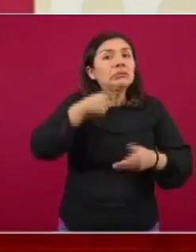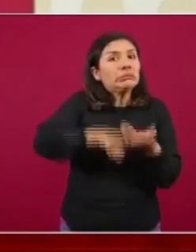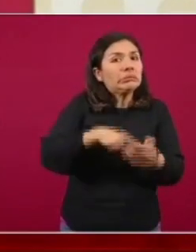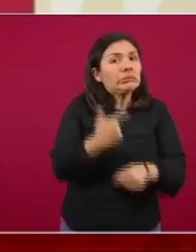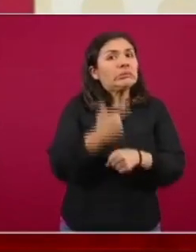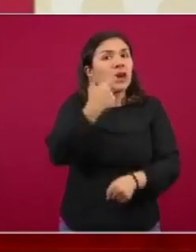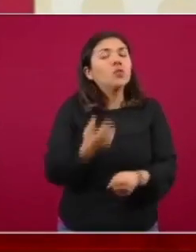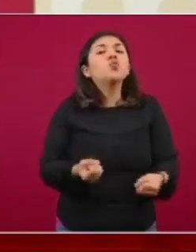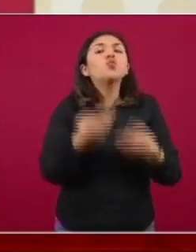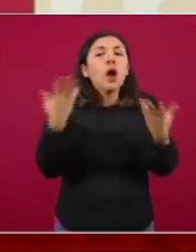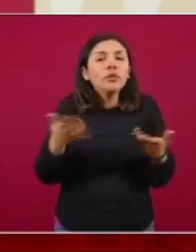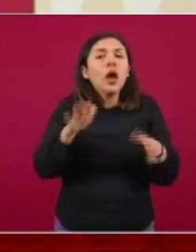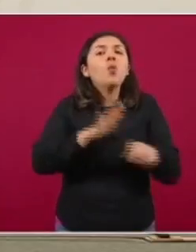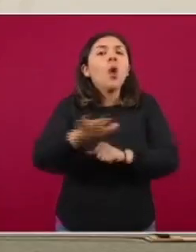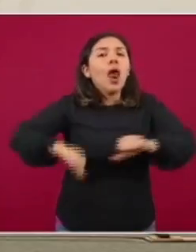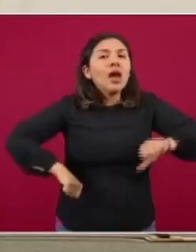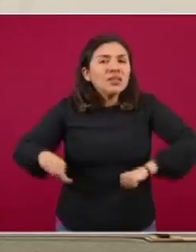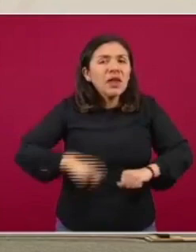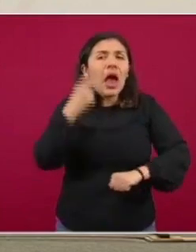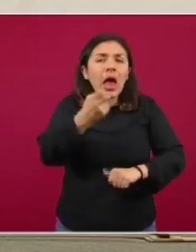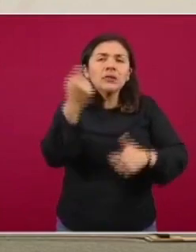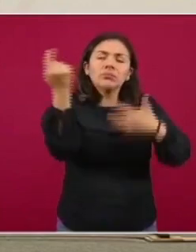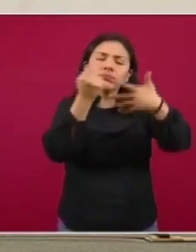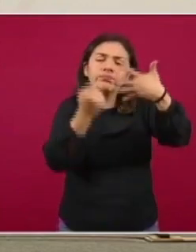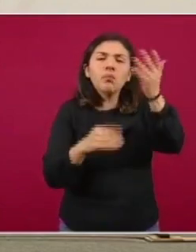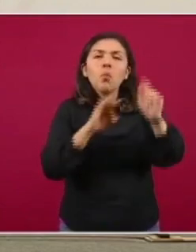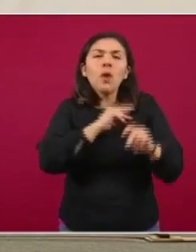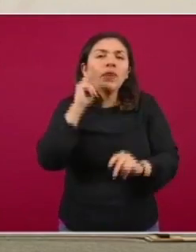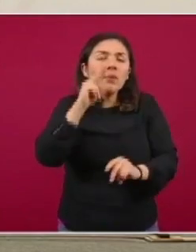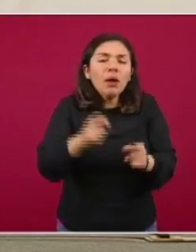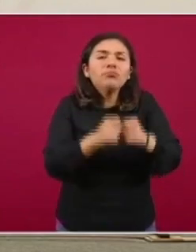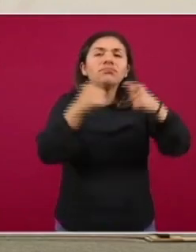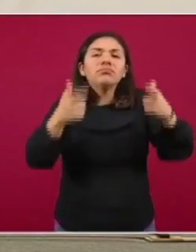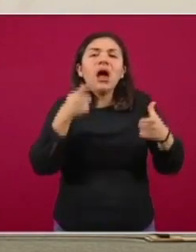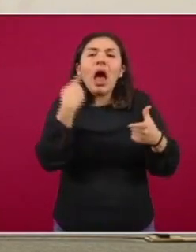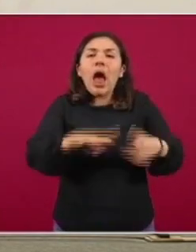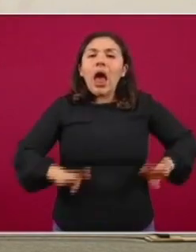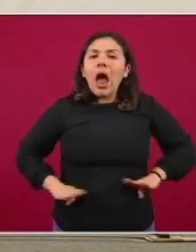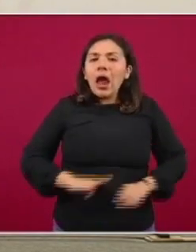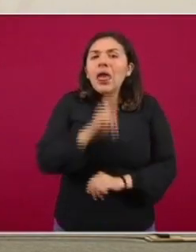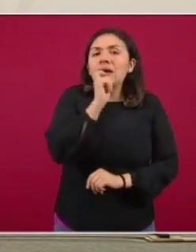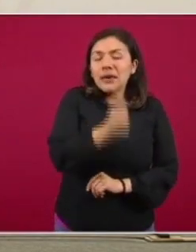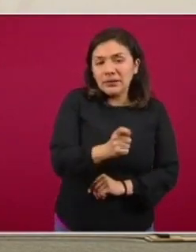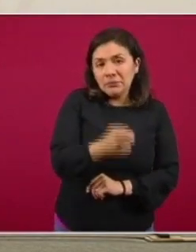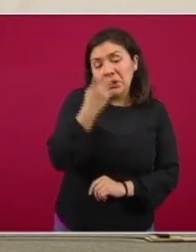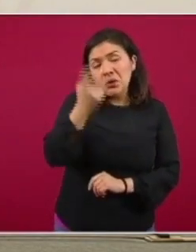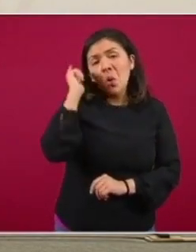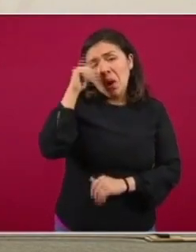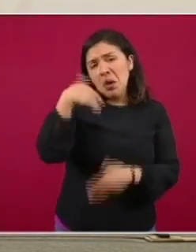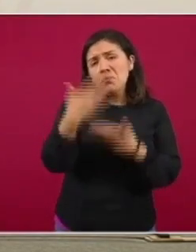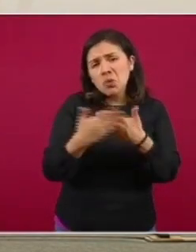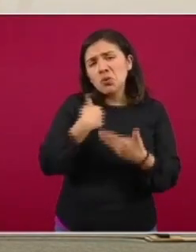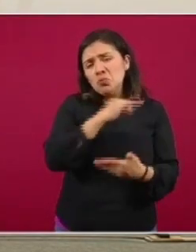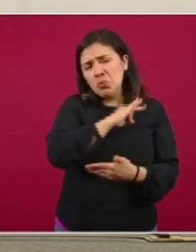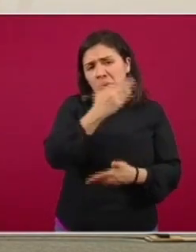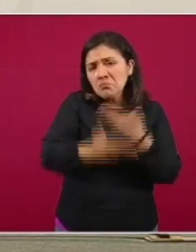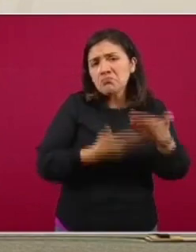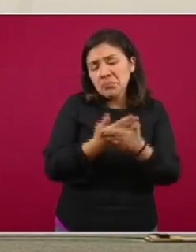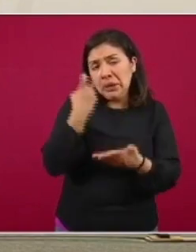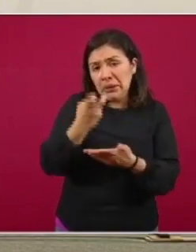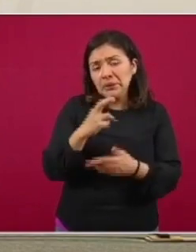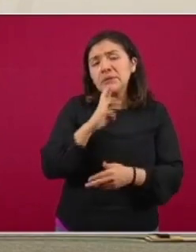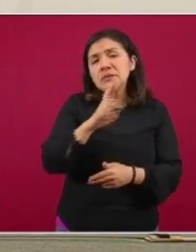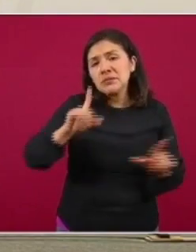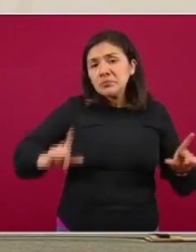acciones, y esto nos permite más o menos ver la extensión también. Entonces, esperemos que pronto podamos presentar este